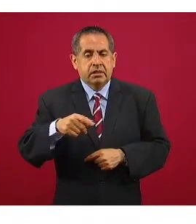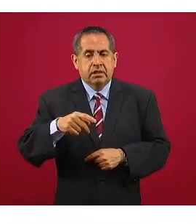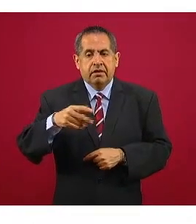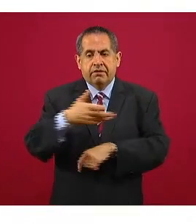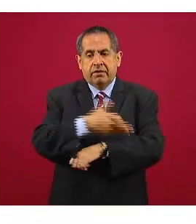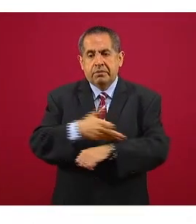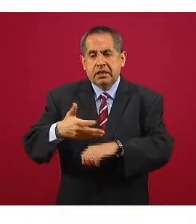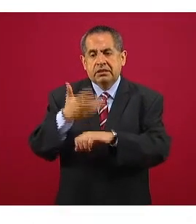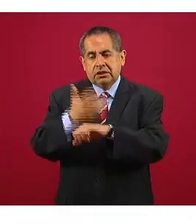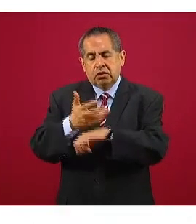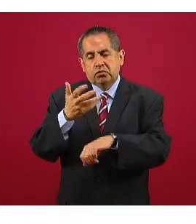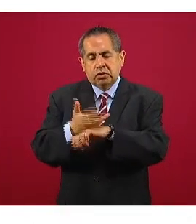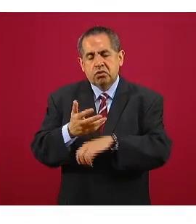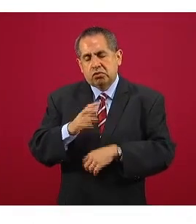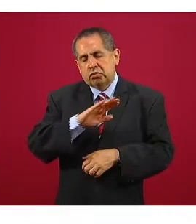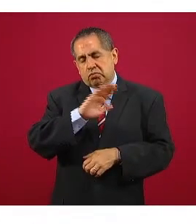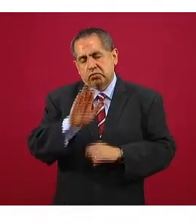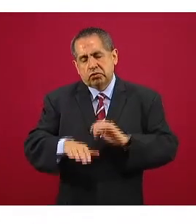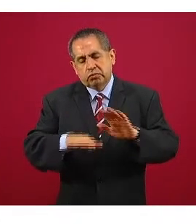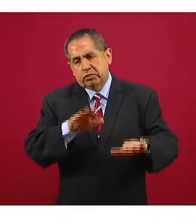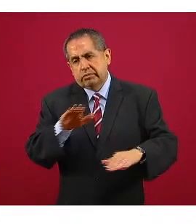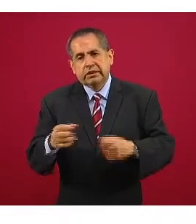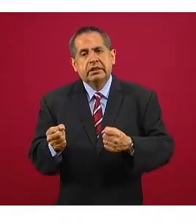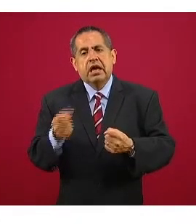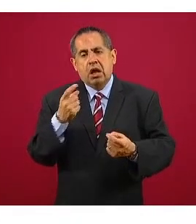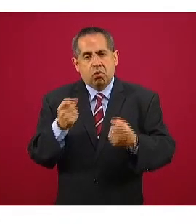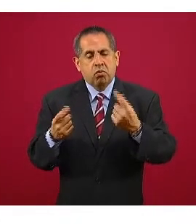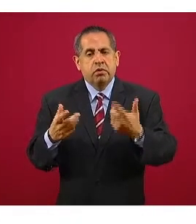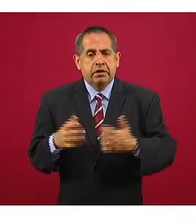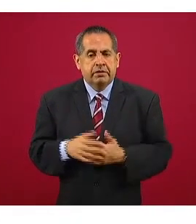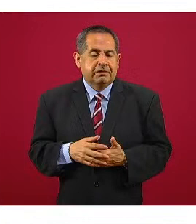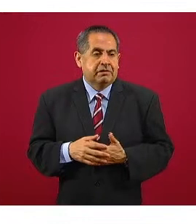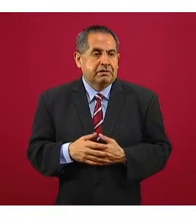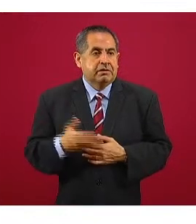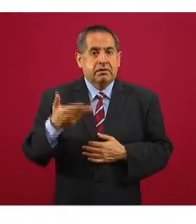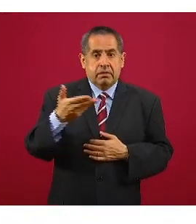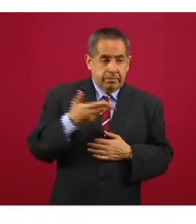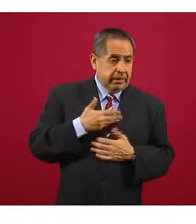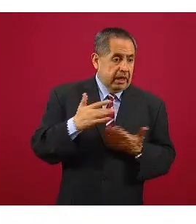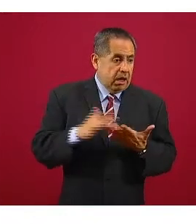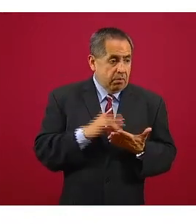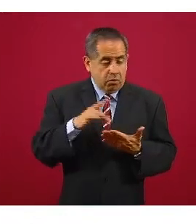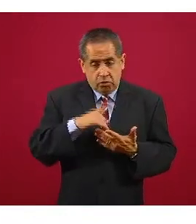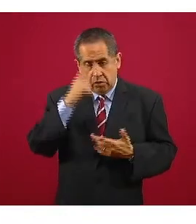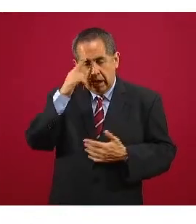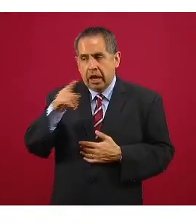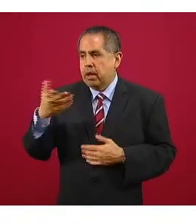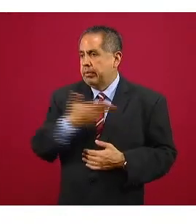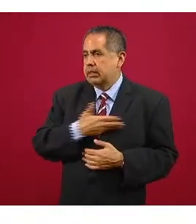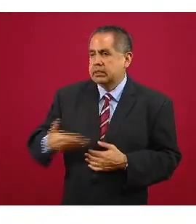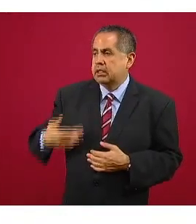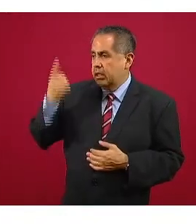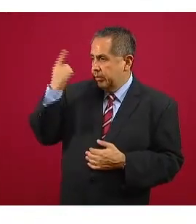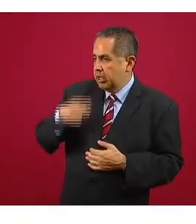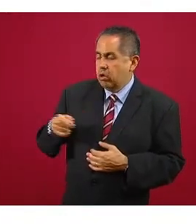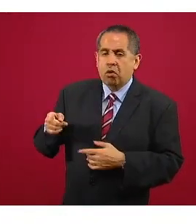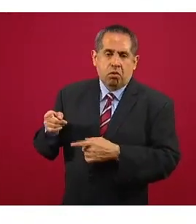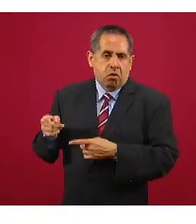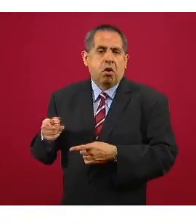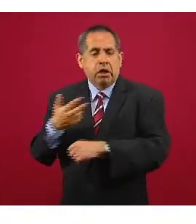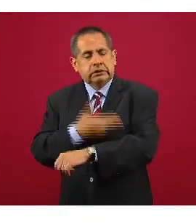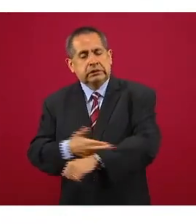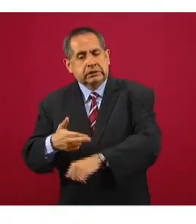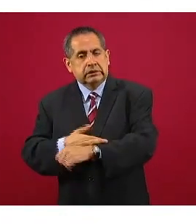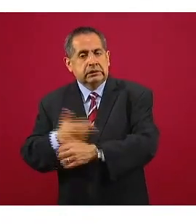Unidos la pérdida de familiares, y nos pidieron apoyo por instrucciones del presidente de la República. Se hizo